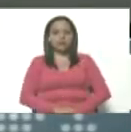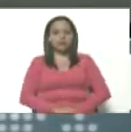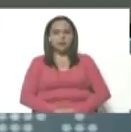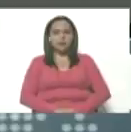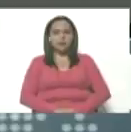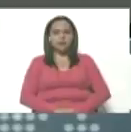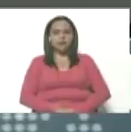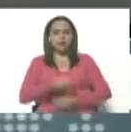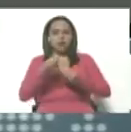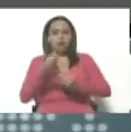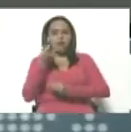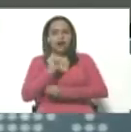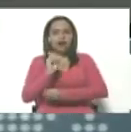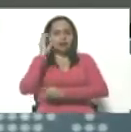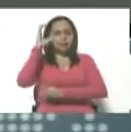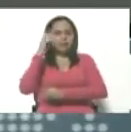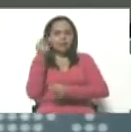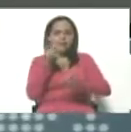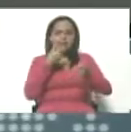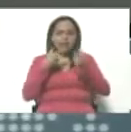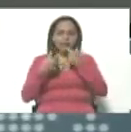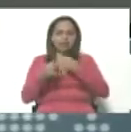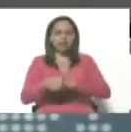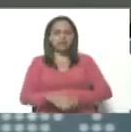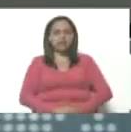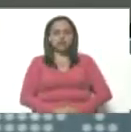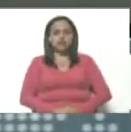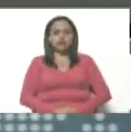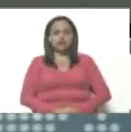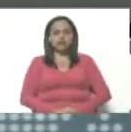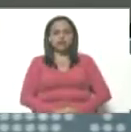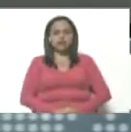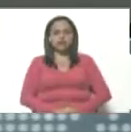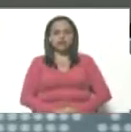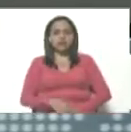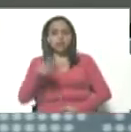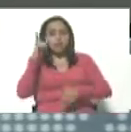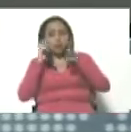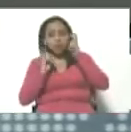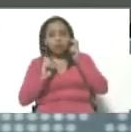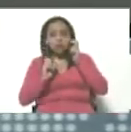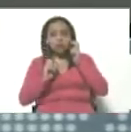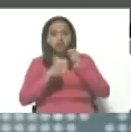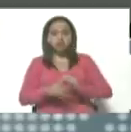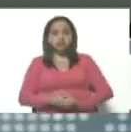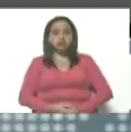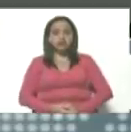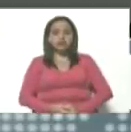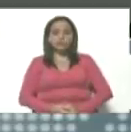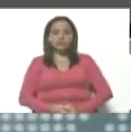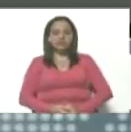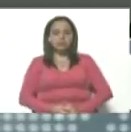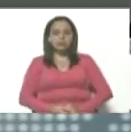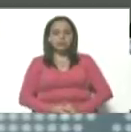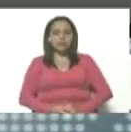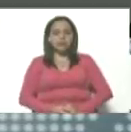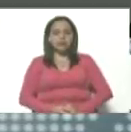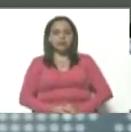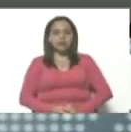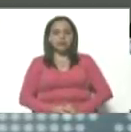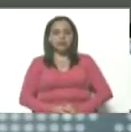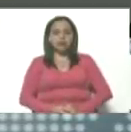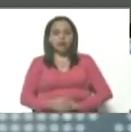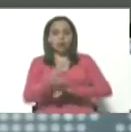¿Cómo está la capacidad de medicamentos? Ahí escuché que Jason Guzmán dio las gracias que le llegaron los medicamentos a